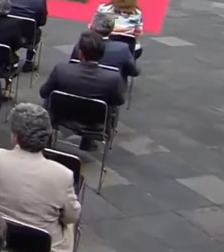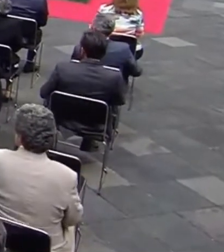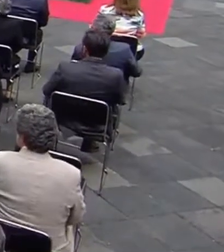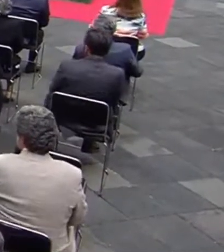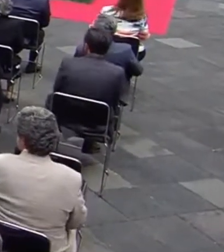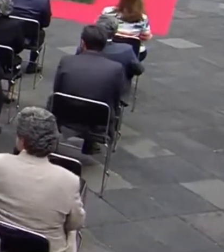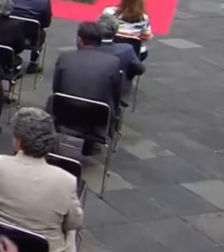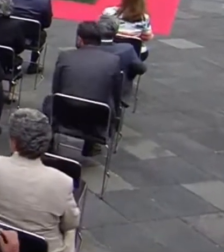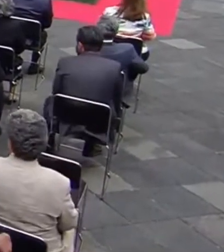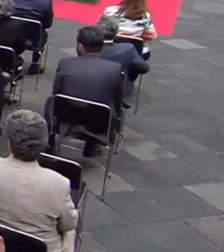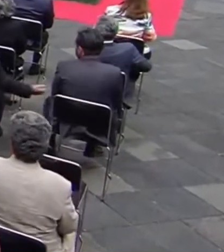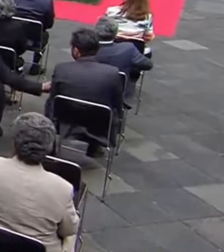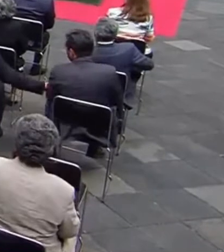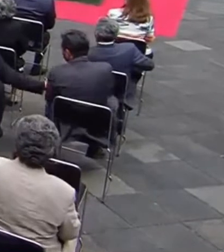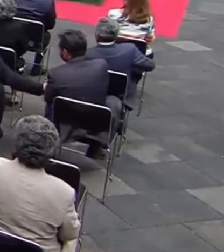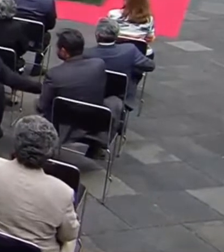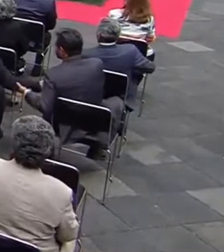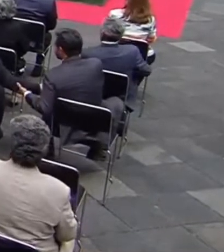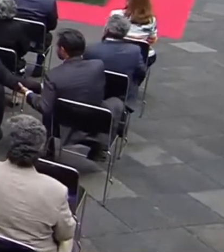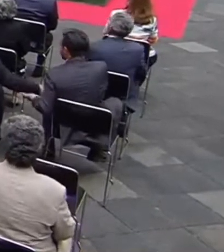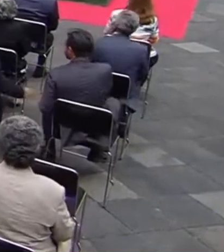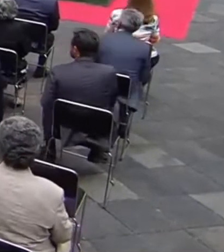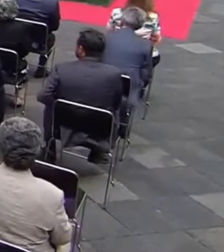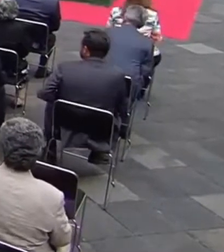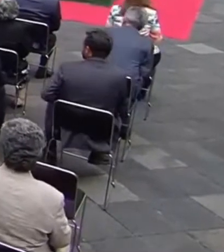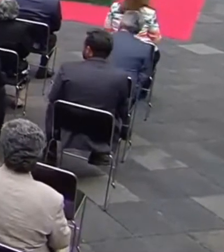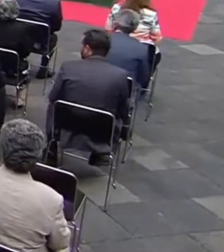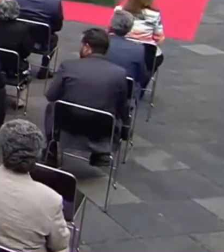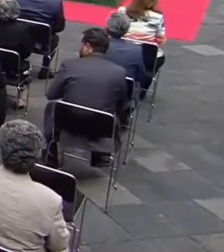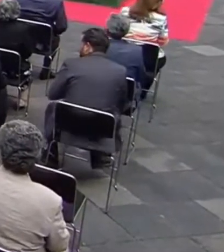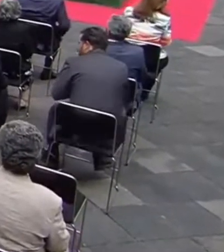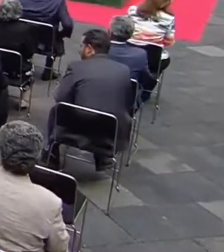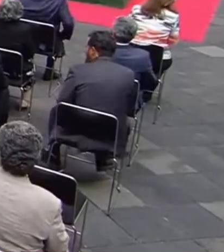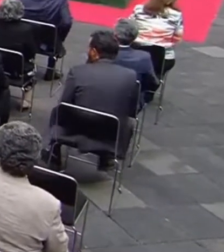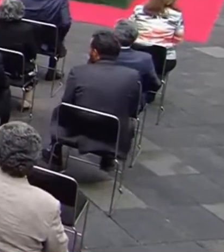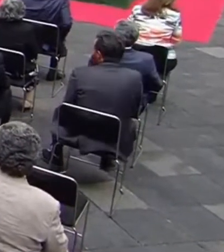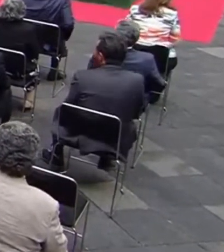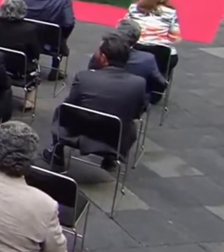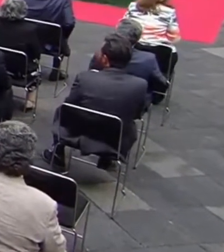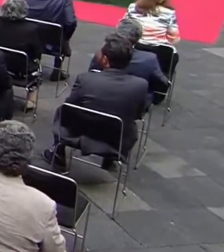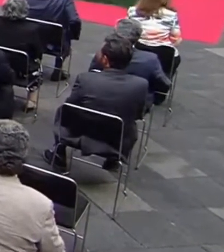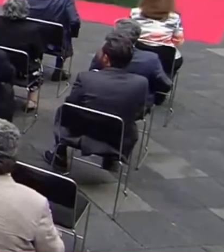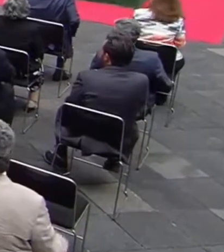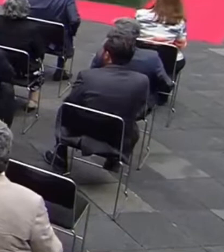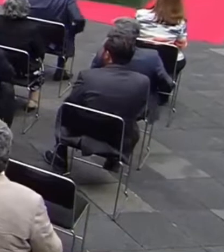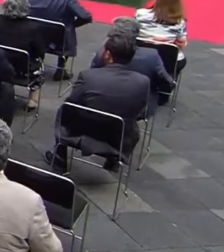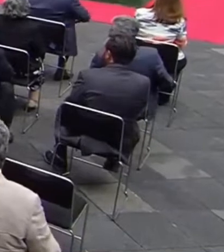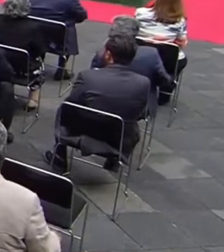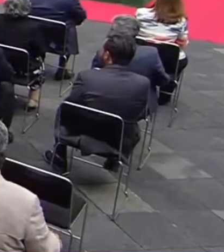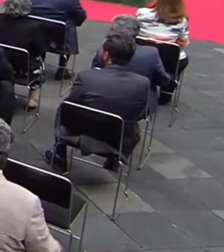Preside este mensaje de los primeros 100 días del cuarto año de gobierno el presidente constitucional de los Estados Unidos